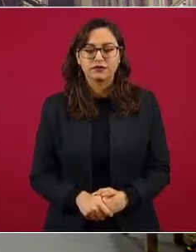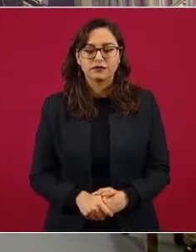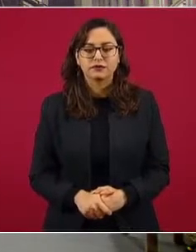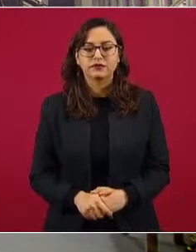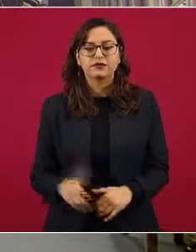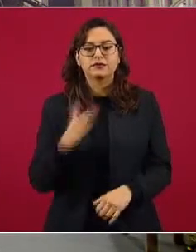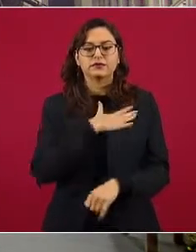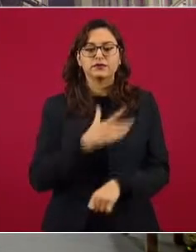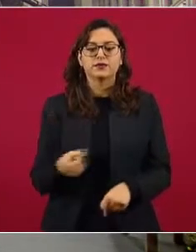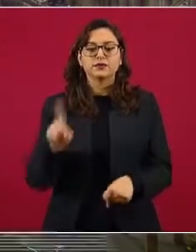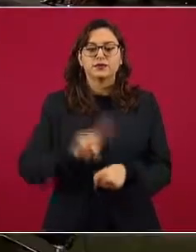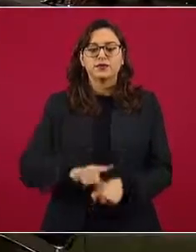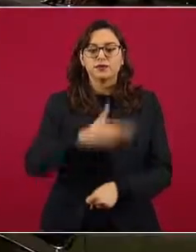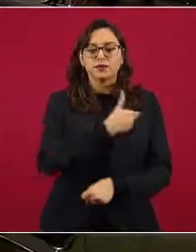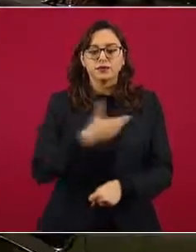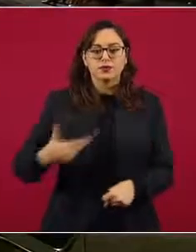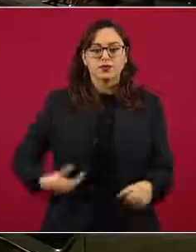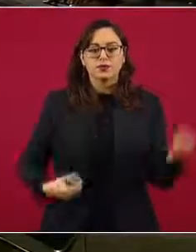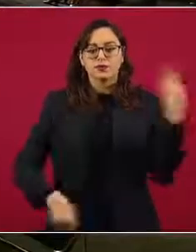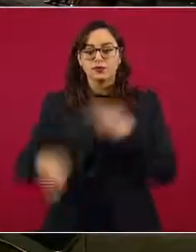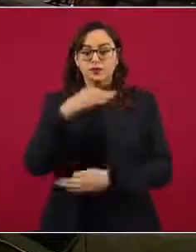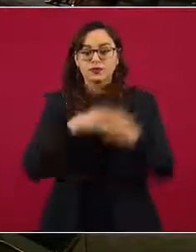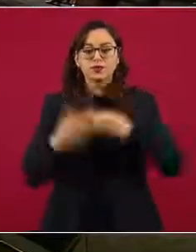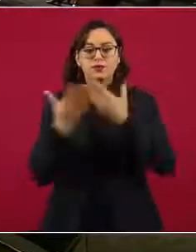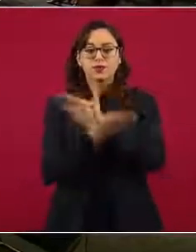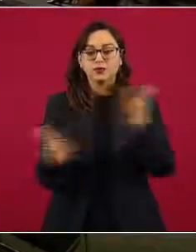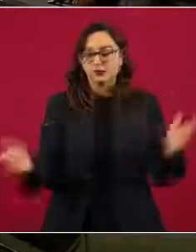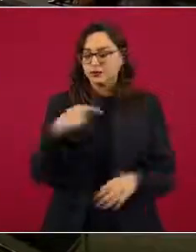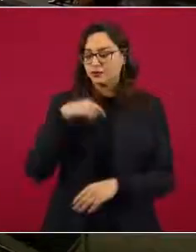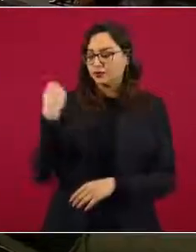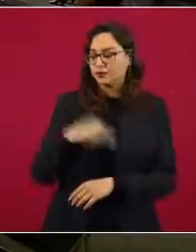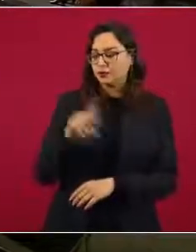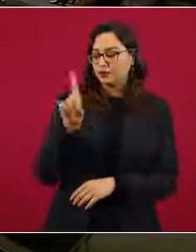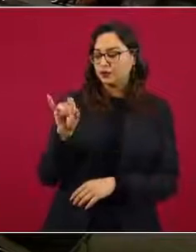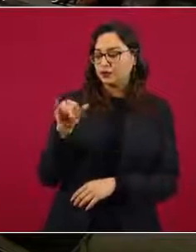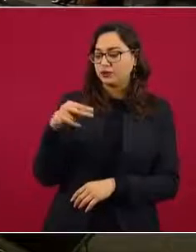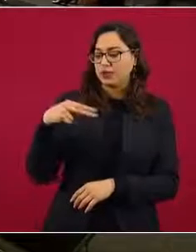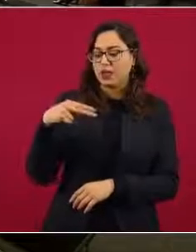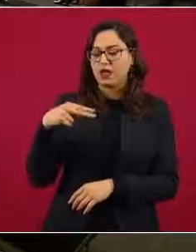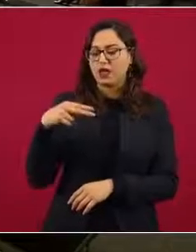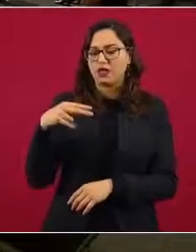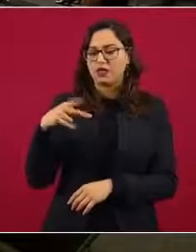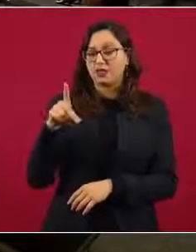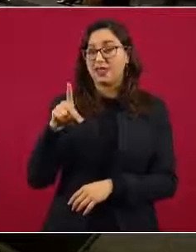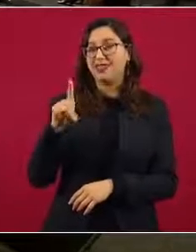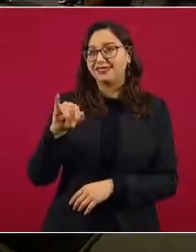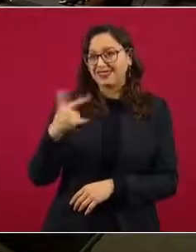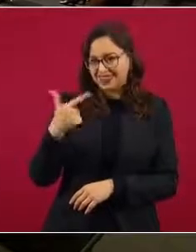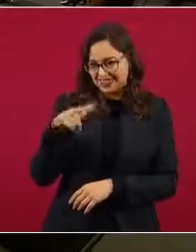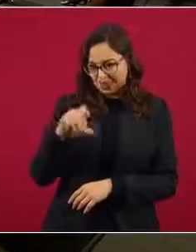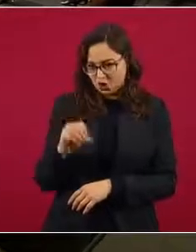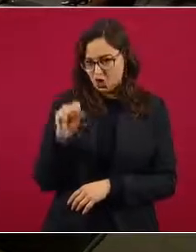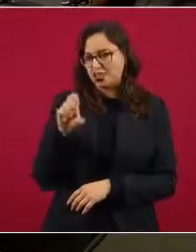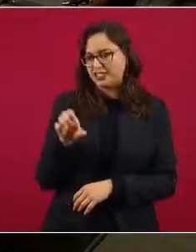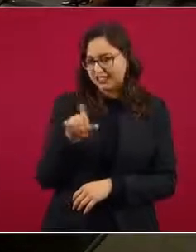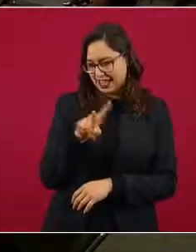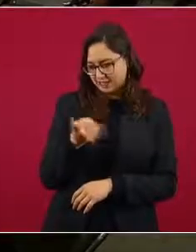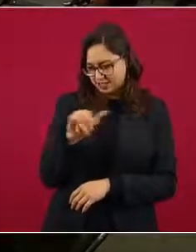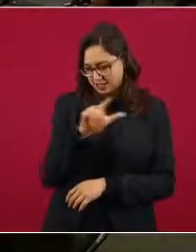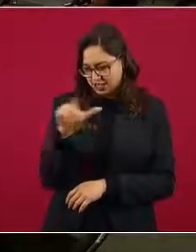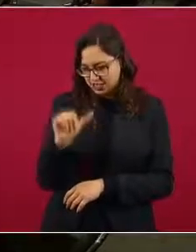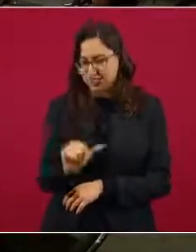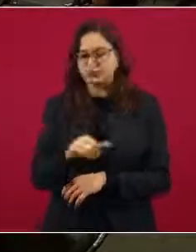Buenos días, señor presidente. Buenos días a todos y a todos. Mi nombre es Diego Cedillo, de Diario Basta, Grupo Cantón. Señor presidente,